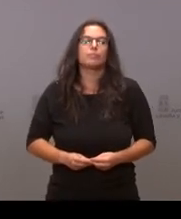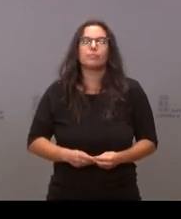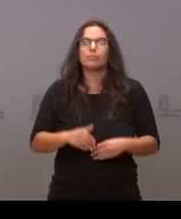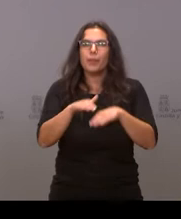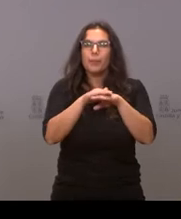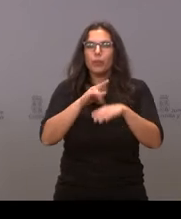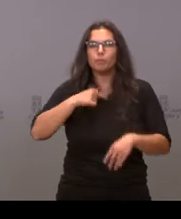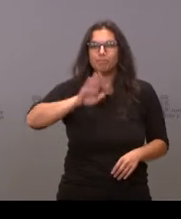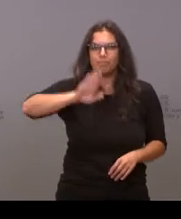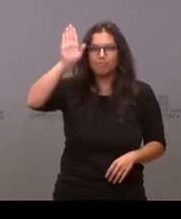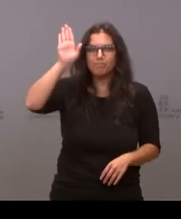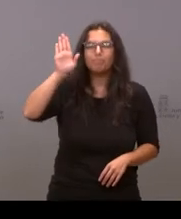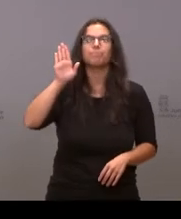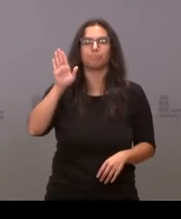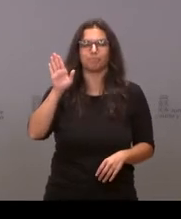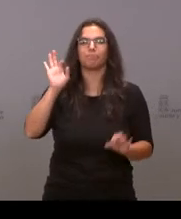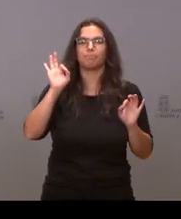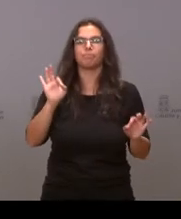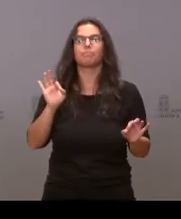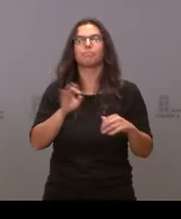línea que hacía separación